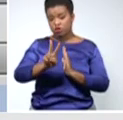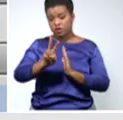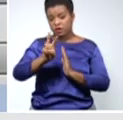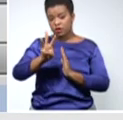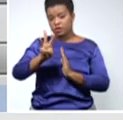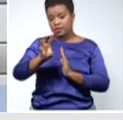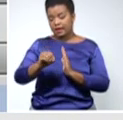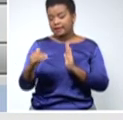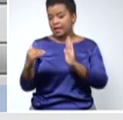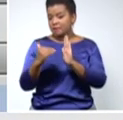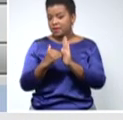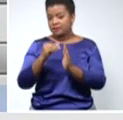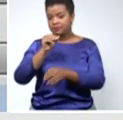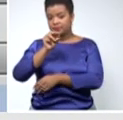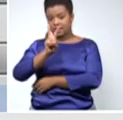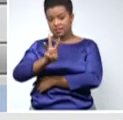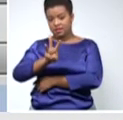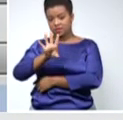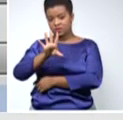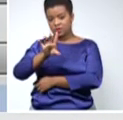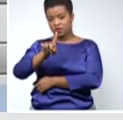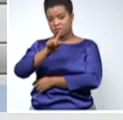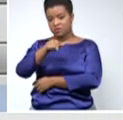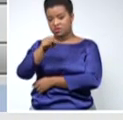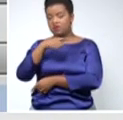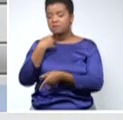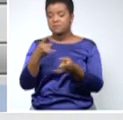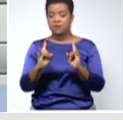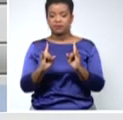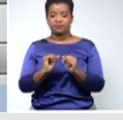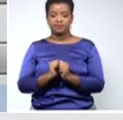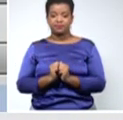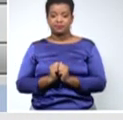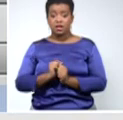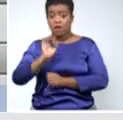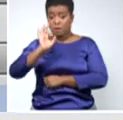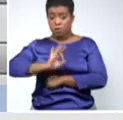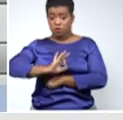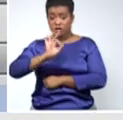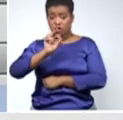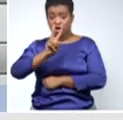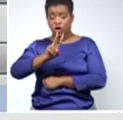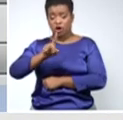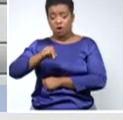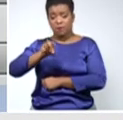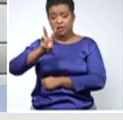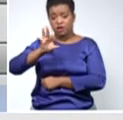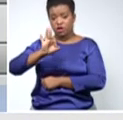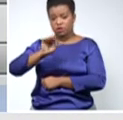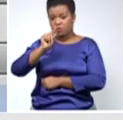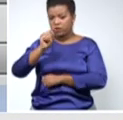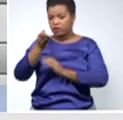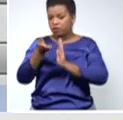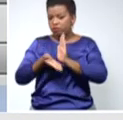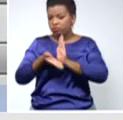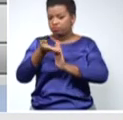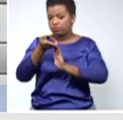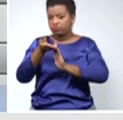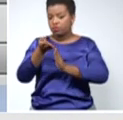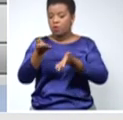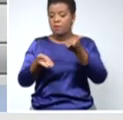1.230.351 fallecidos. Letalidad de 2,38%, superior a el resto del